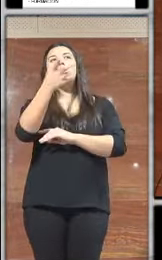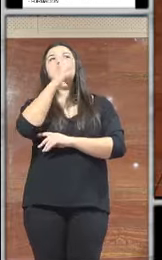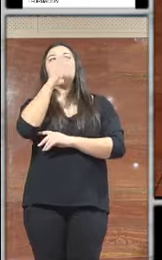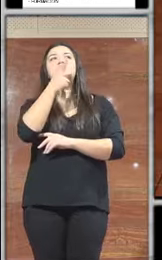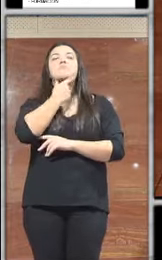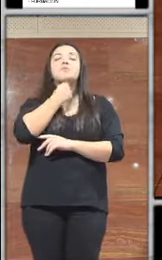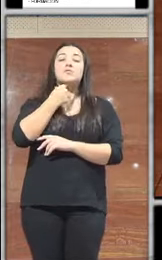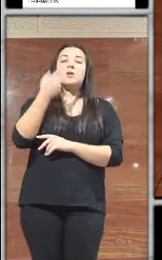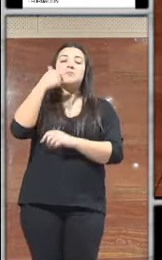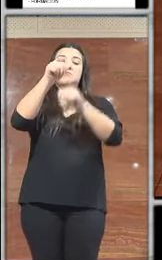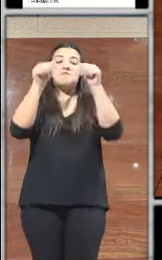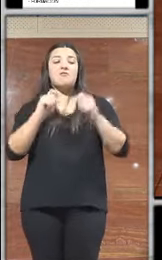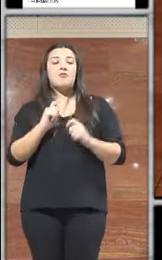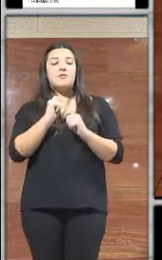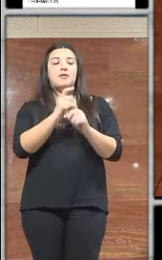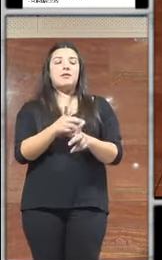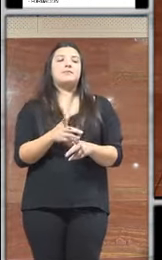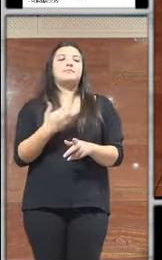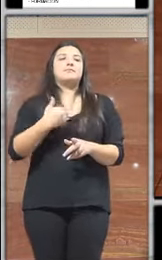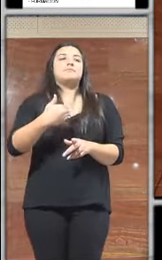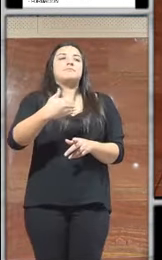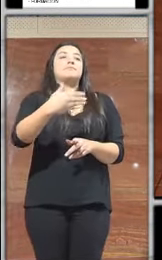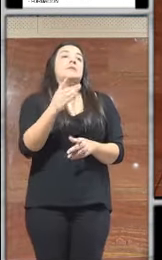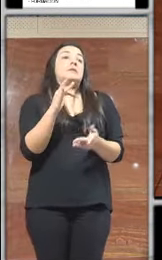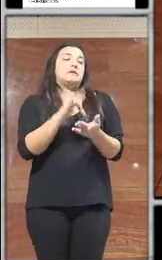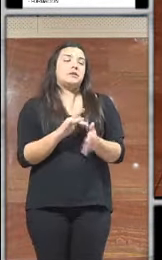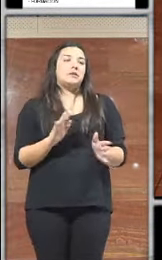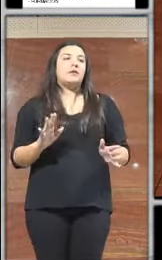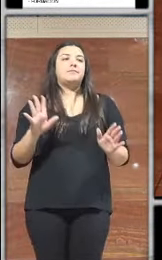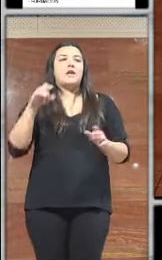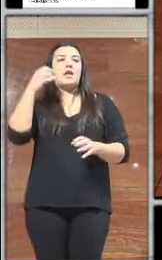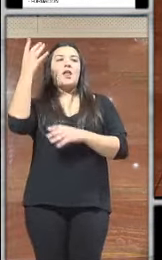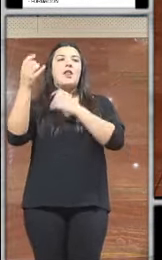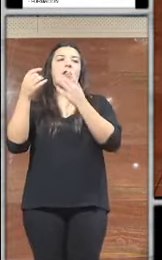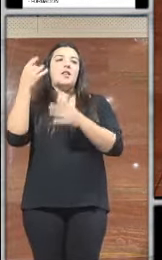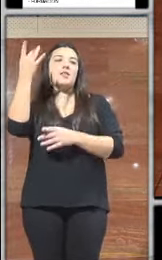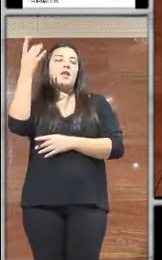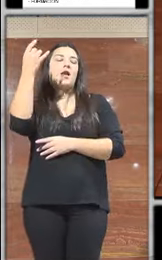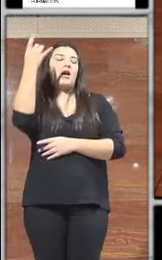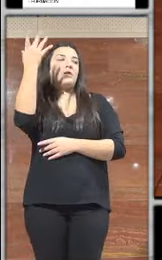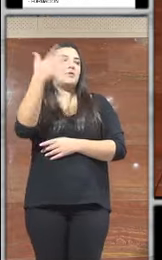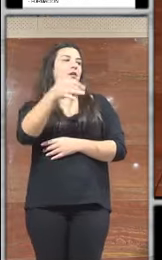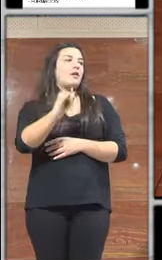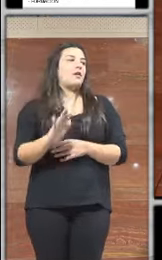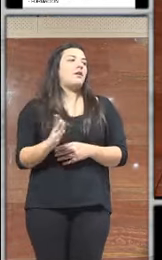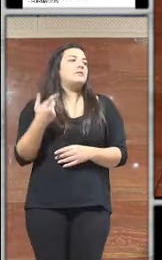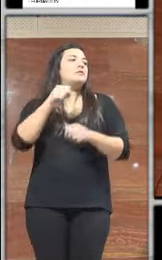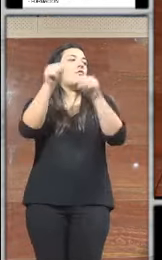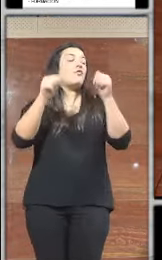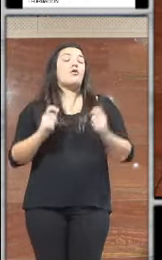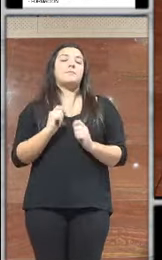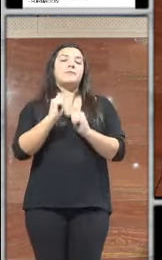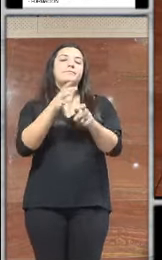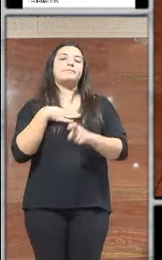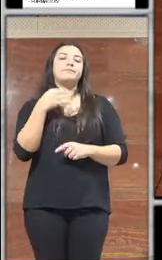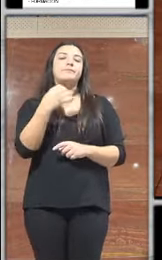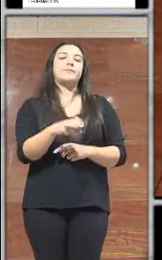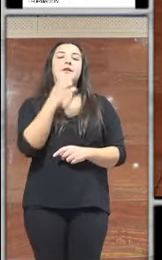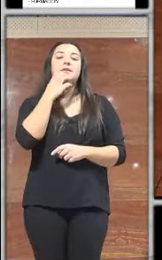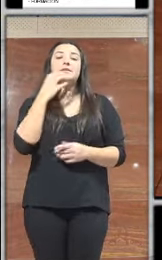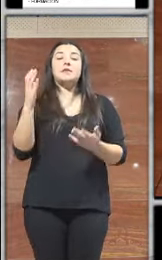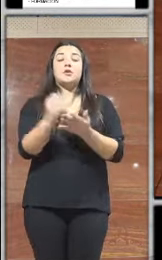ya le daremos una forma, ¿no? Que parece que ya tenemos muchas ideas muy potentes aquí y tal, si esto sale, pues podríamos darle una forma. Yo creo que esto, si todo el mundo